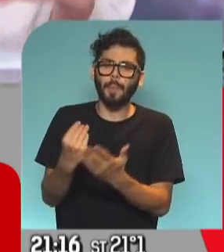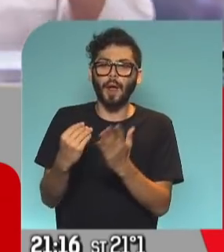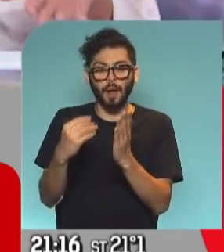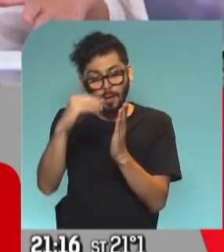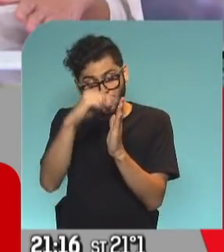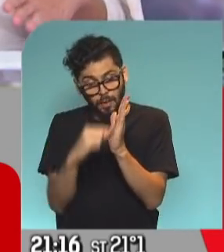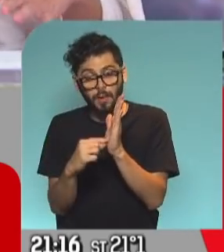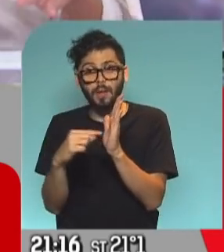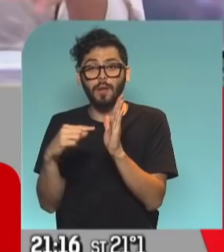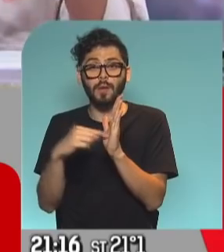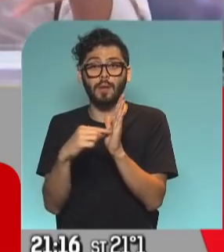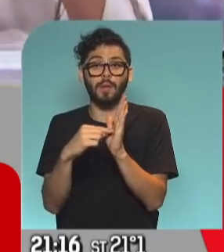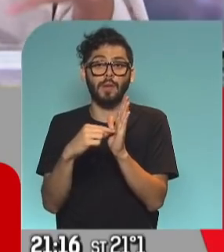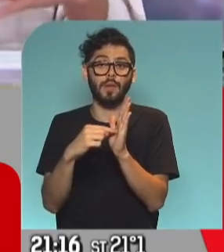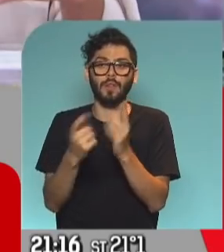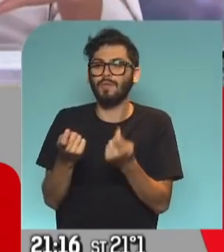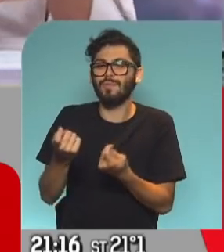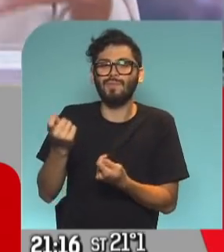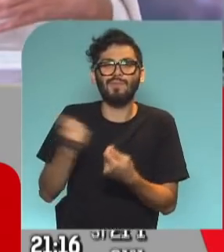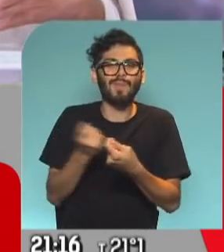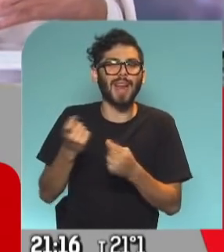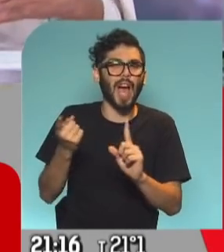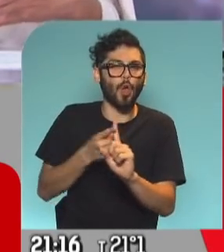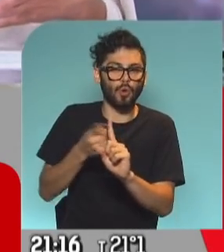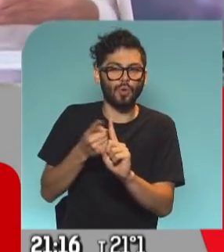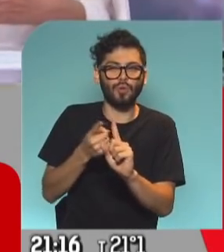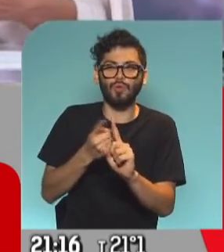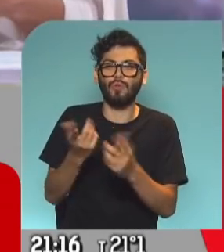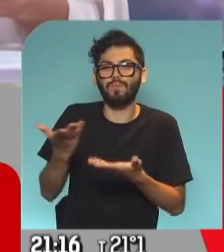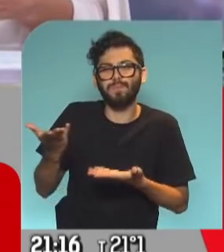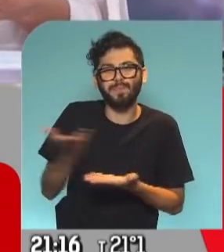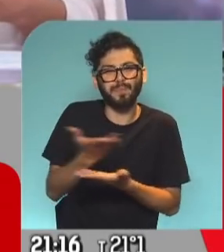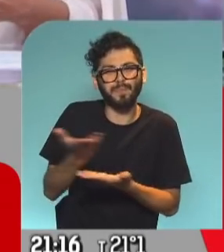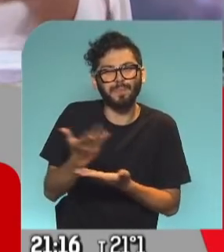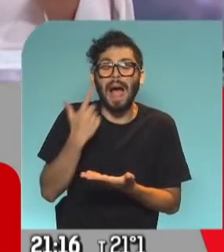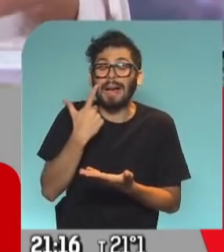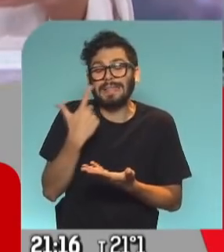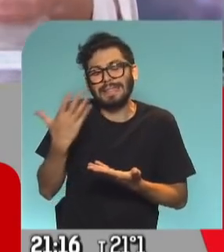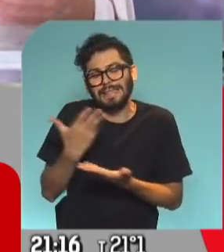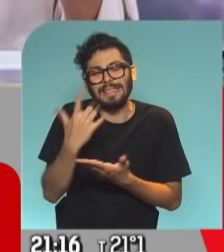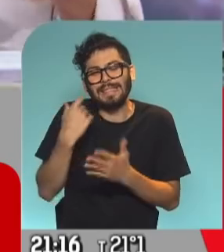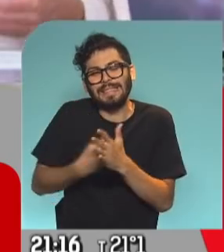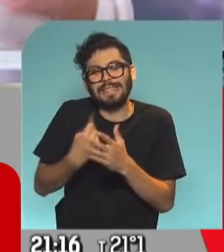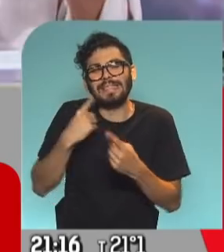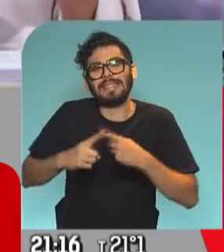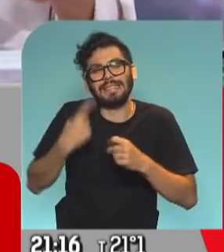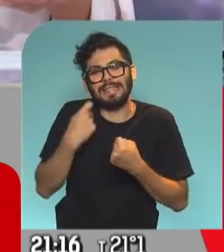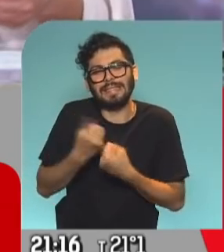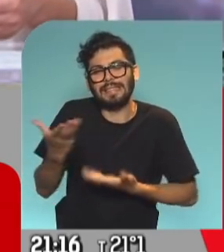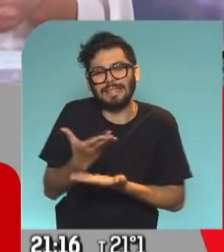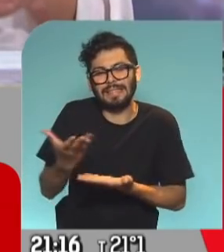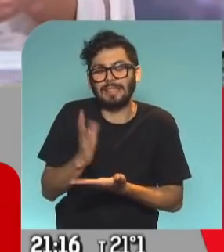de ese mercado común, de esas propuestas del mercado común que habían tratado de avanzar. ¿Justamente para qué? Para evitar